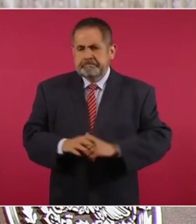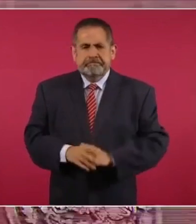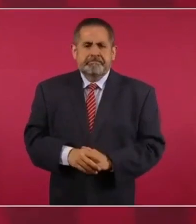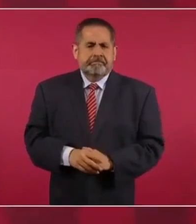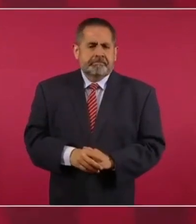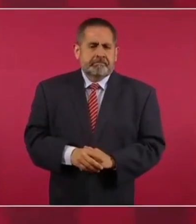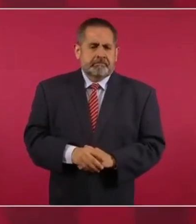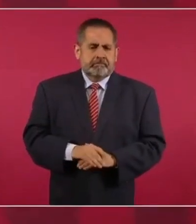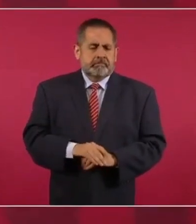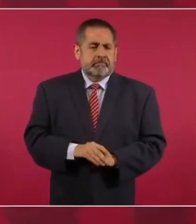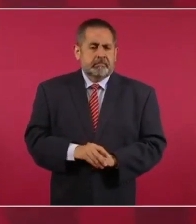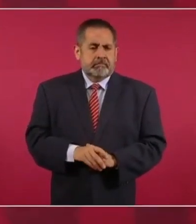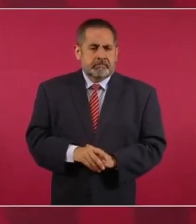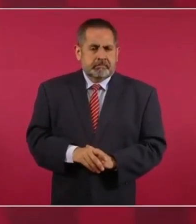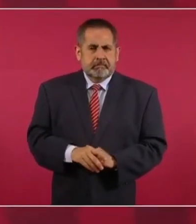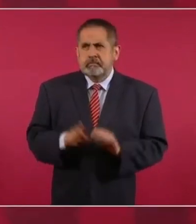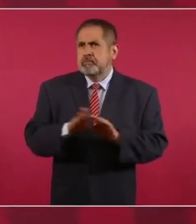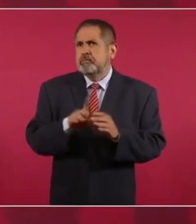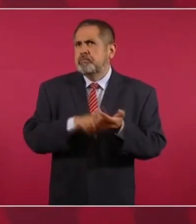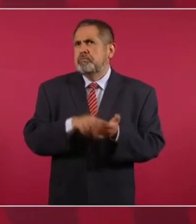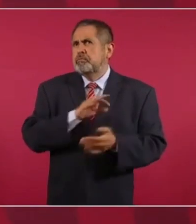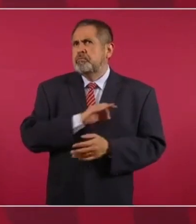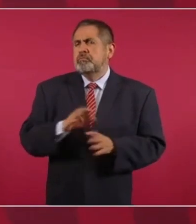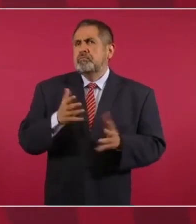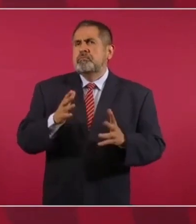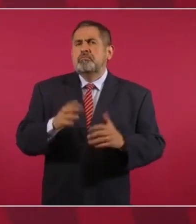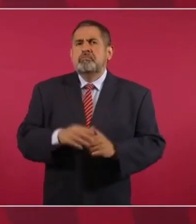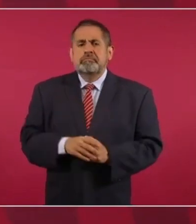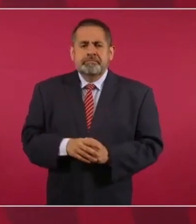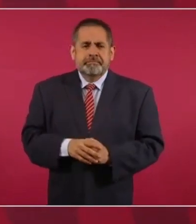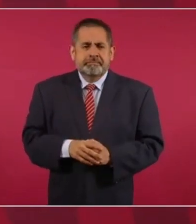Tiene como